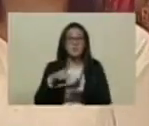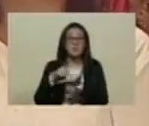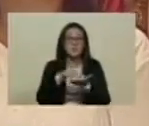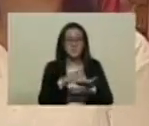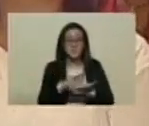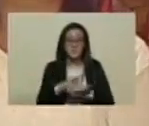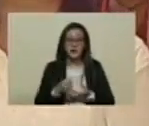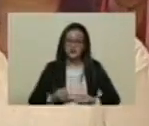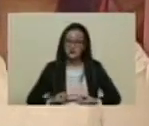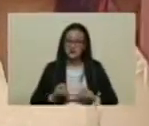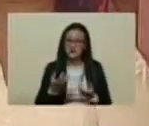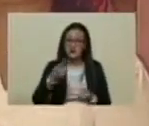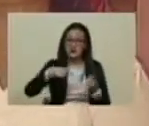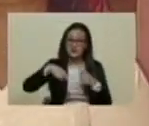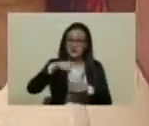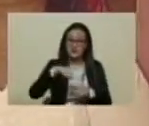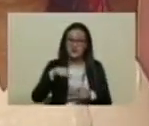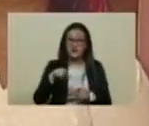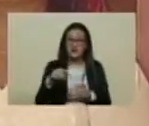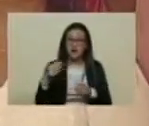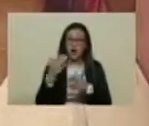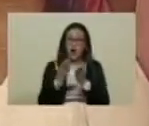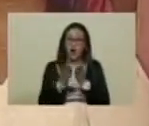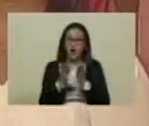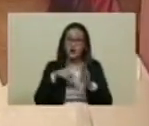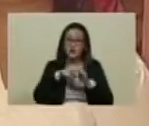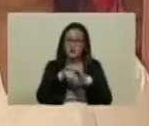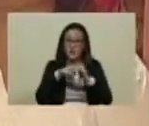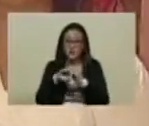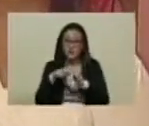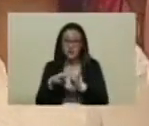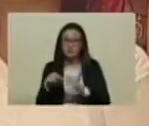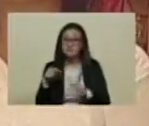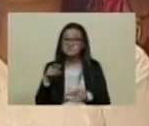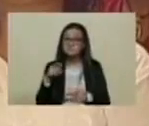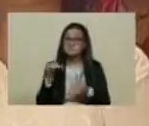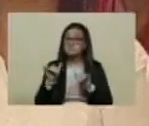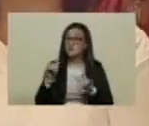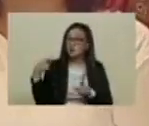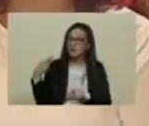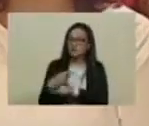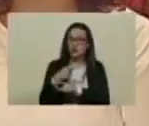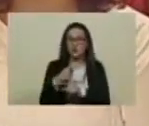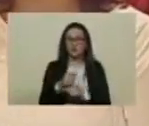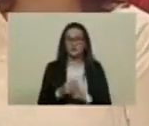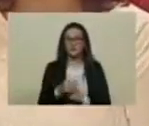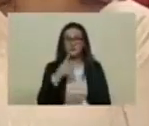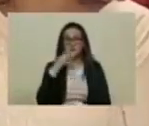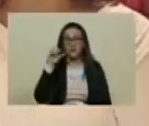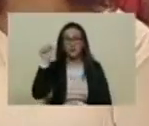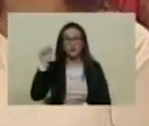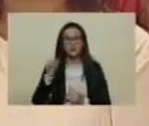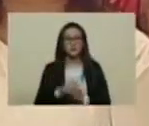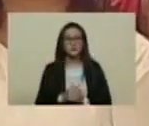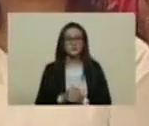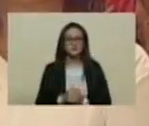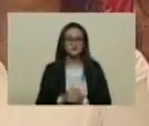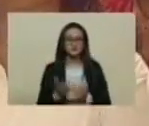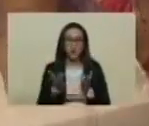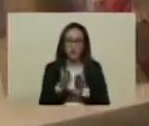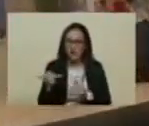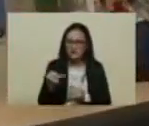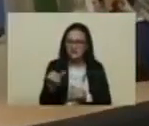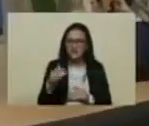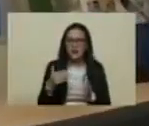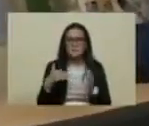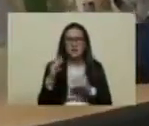vida y alma a esta infraestructura como ha sido su instrucción. Hemos incorporado en la escuela que está cercano acá más